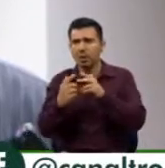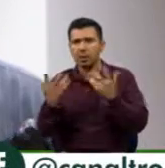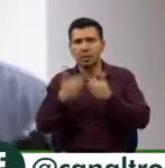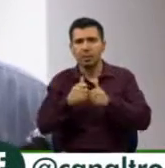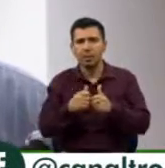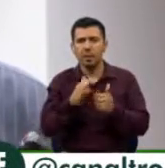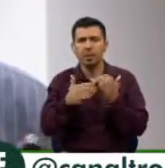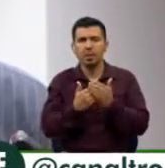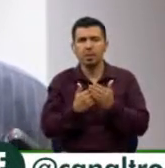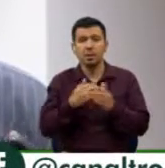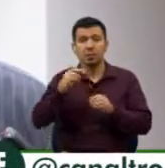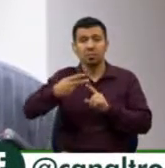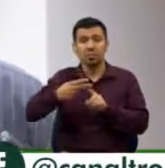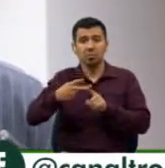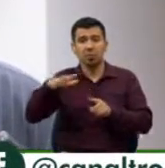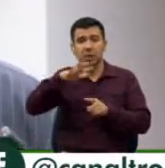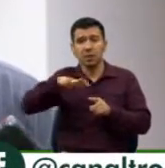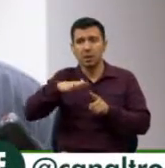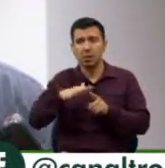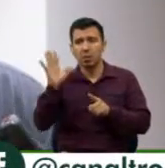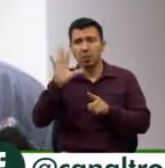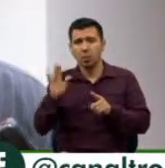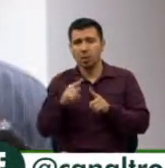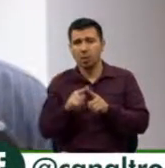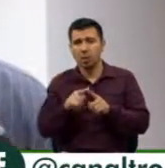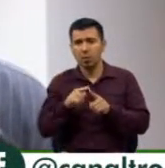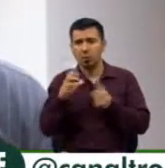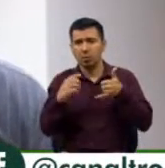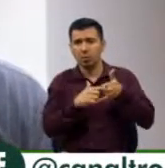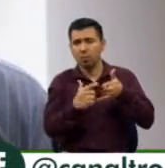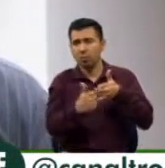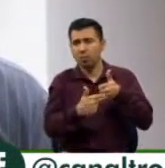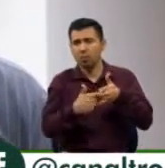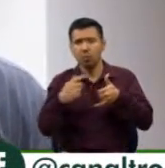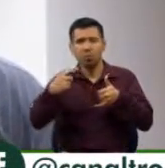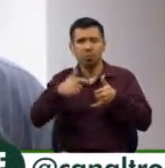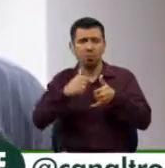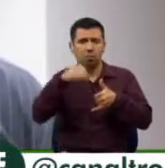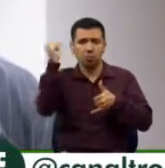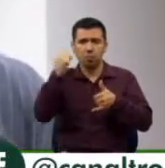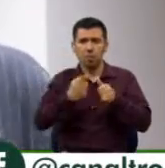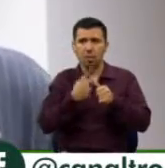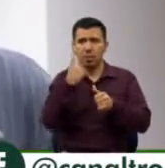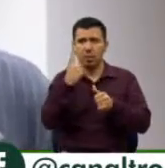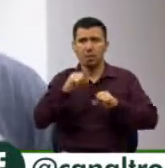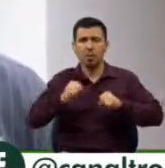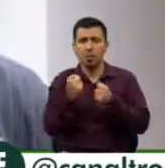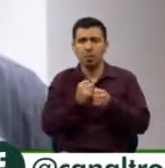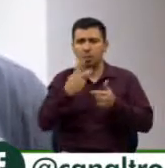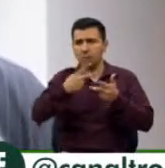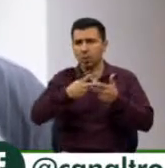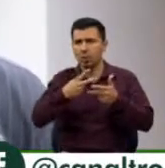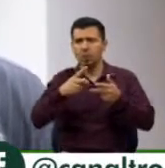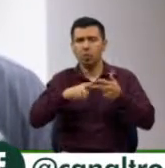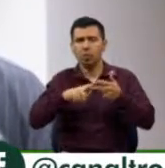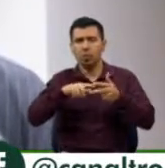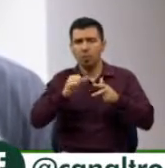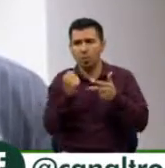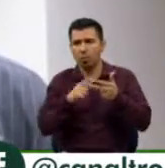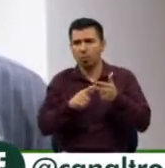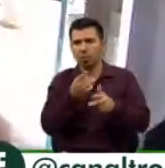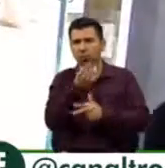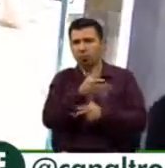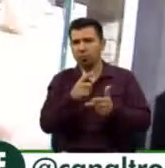segunda región en el país más creadora de empresa después de Bogotá. Solamente nos gana Bogotá. Estamos por encima de Medellín, por encima de Cali, por encima